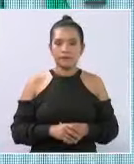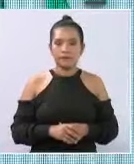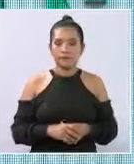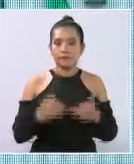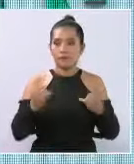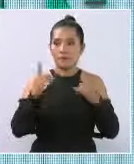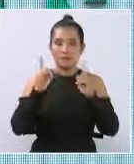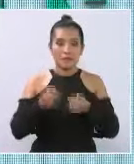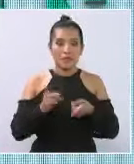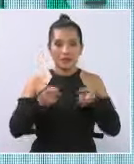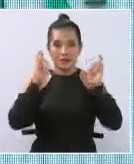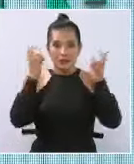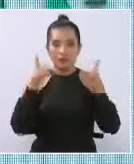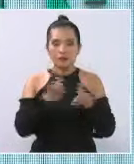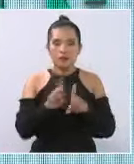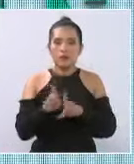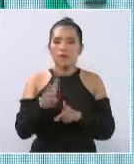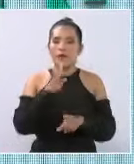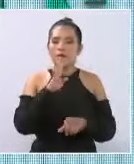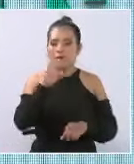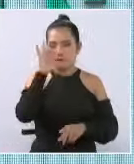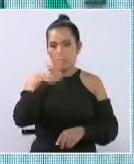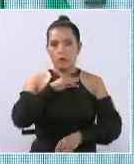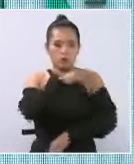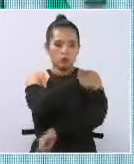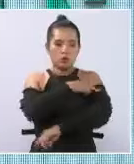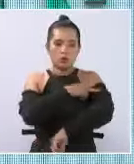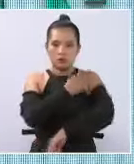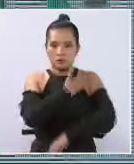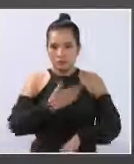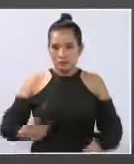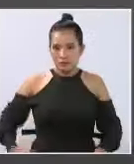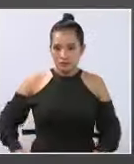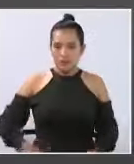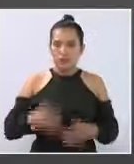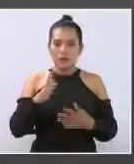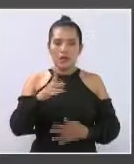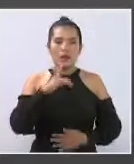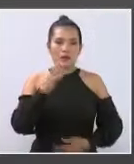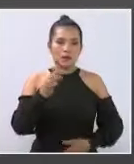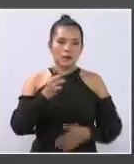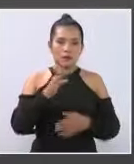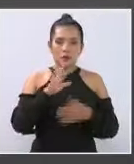Sobre este tema también habló el vocero presidencial, que hizo referencia a la falta de necesidad.